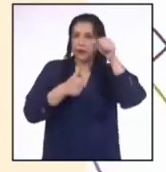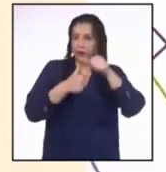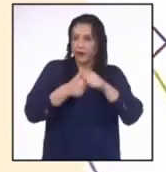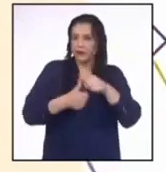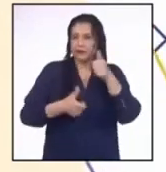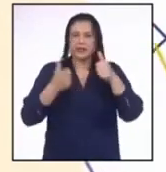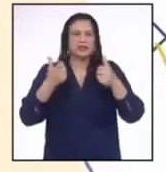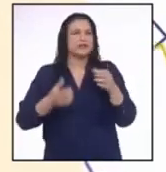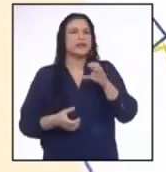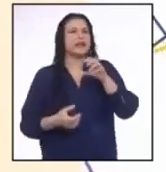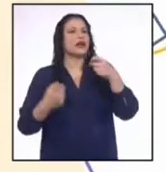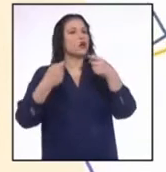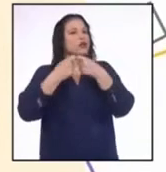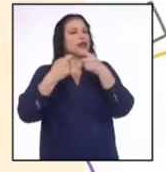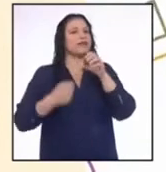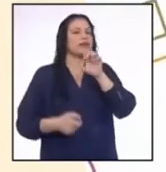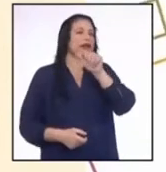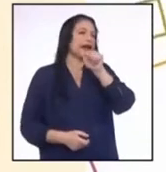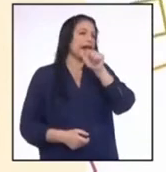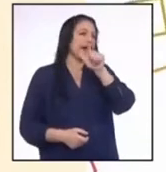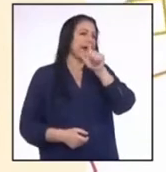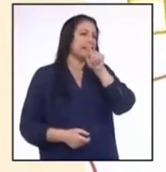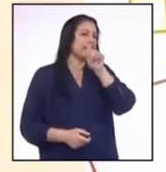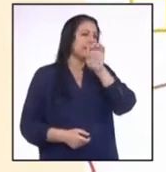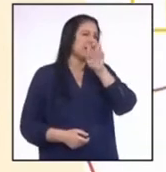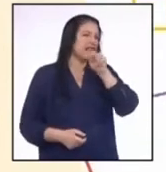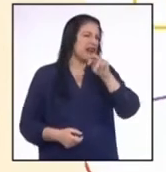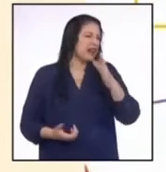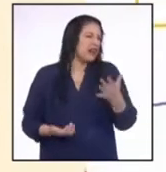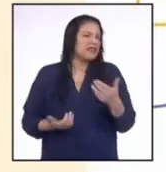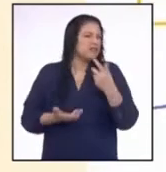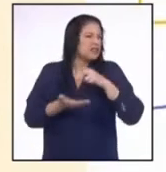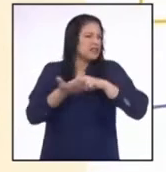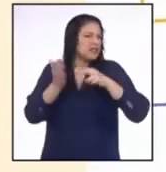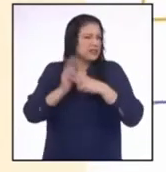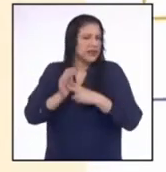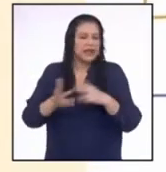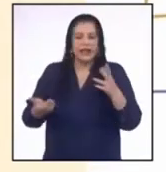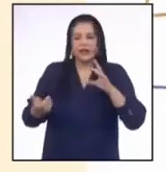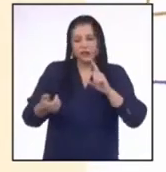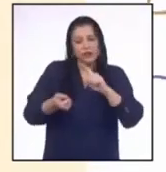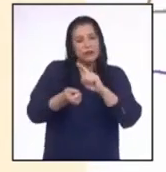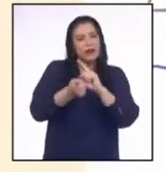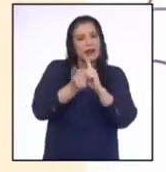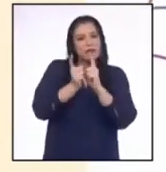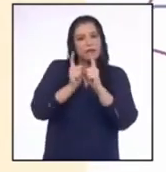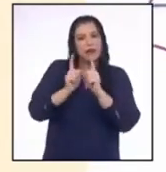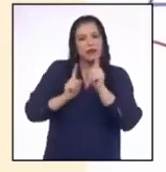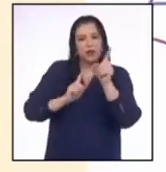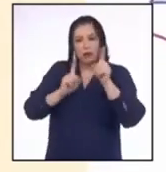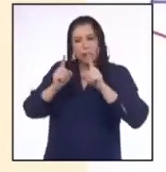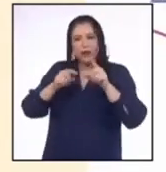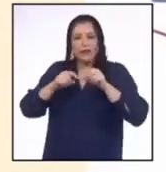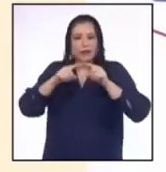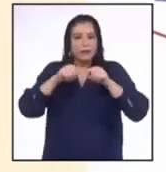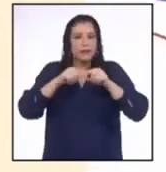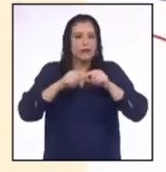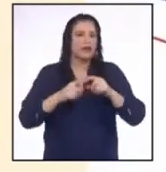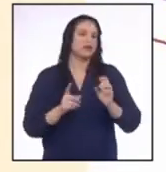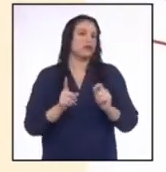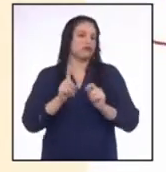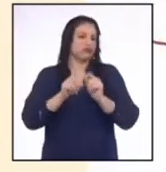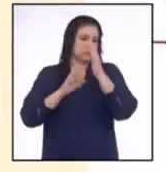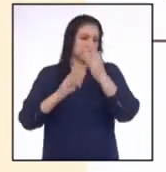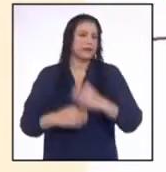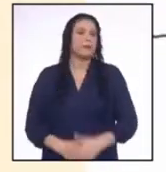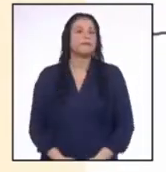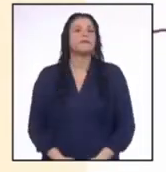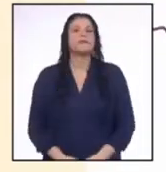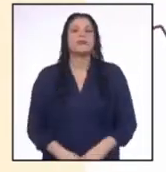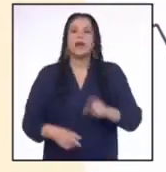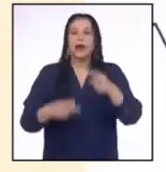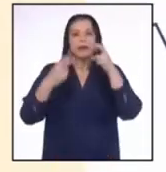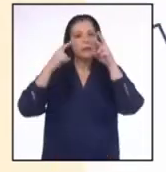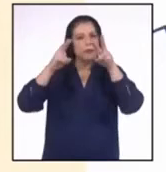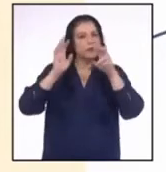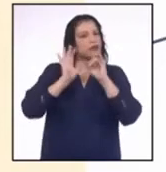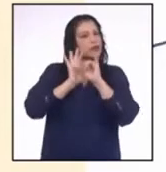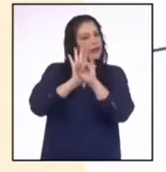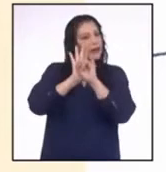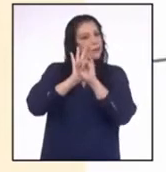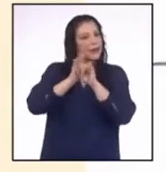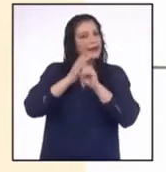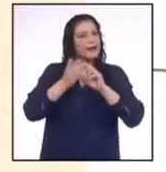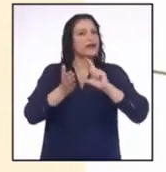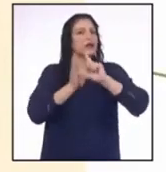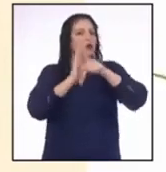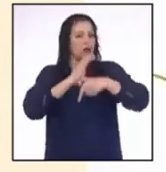es la corriente alterna? Sí, la corriente que varía su dirección con una determinada frecuencia. En la figura se ve que luego